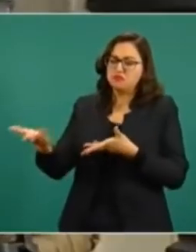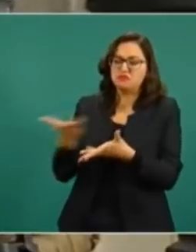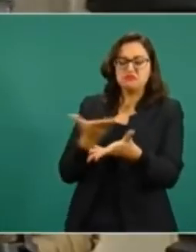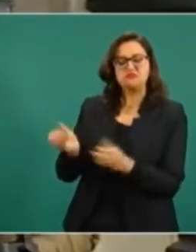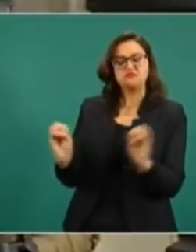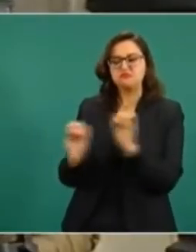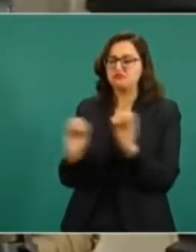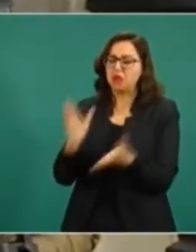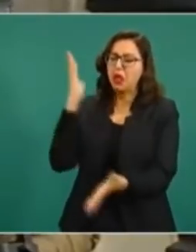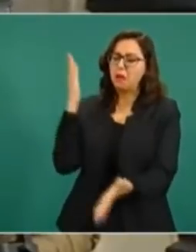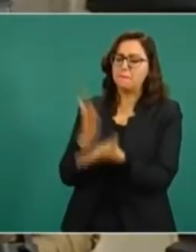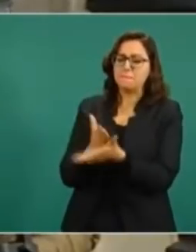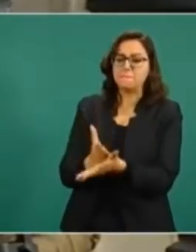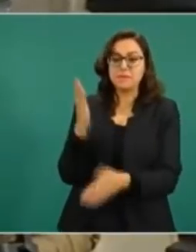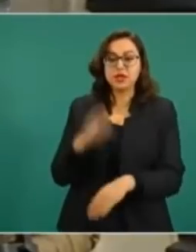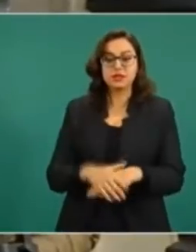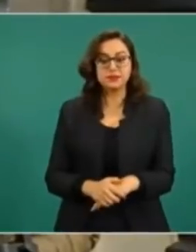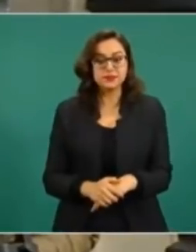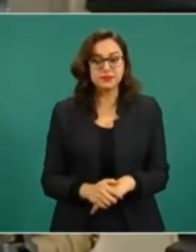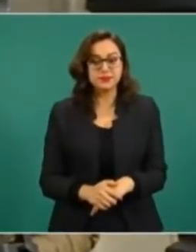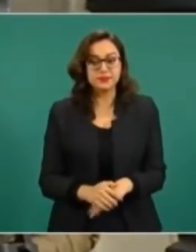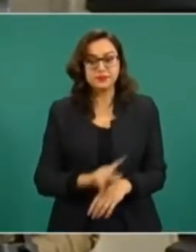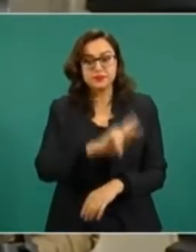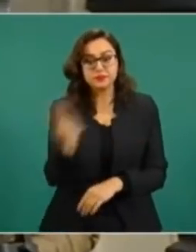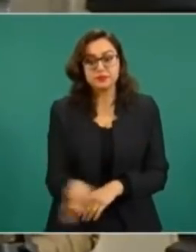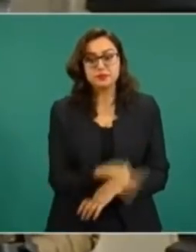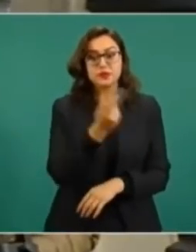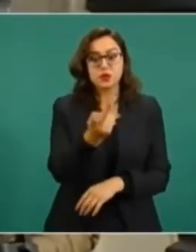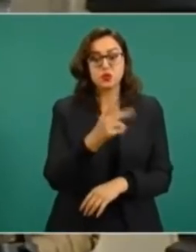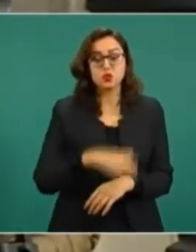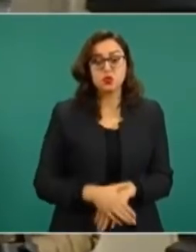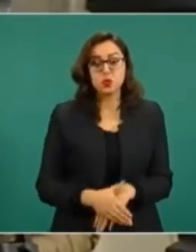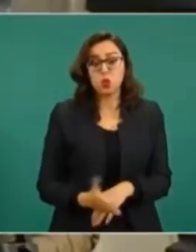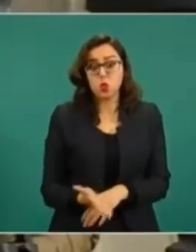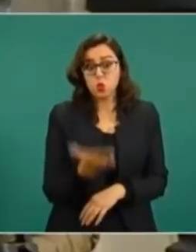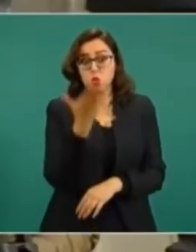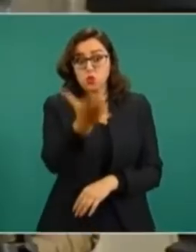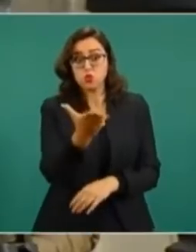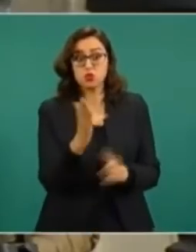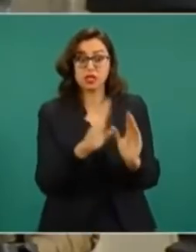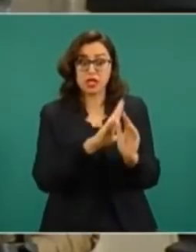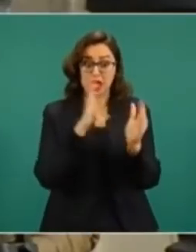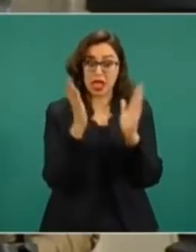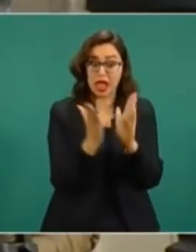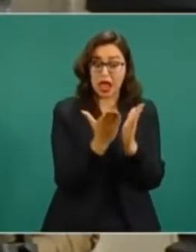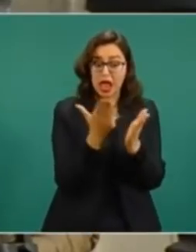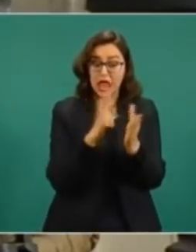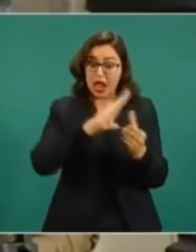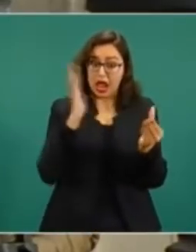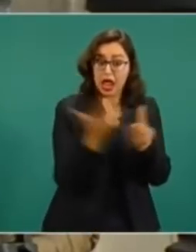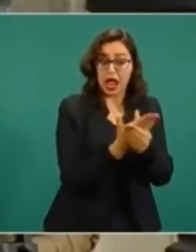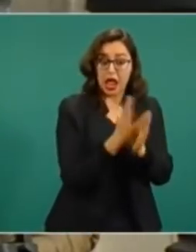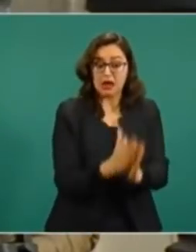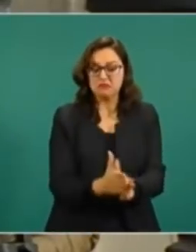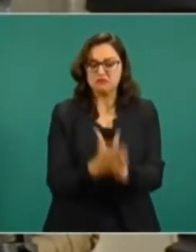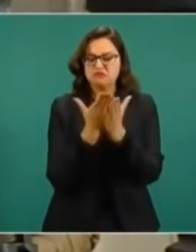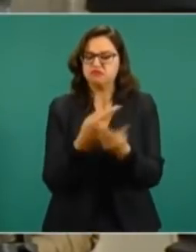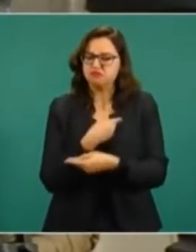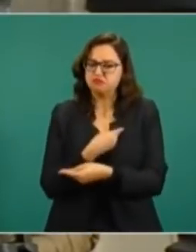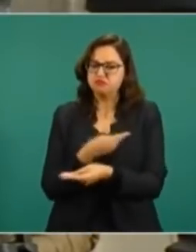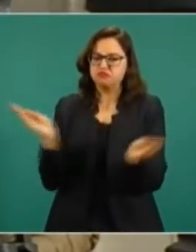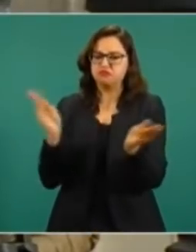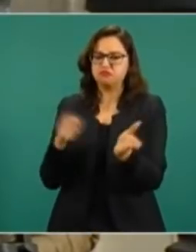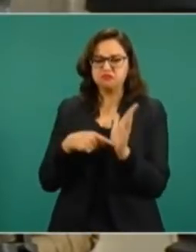es, ¿se evaluaron los costos, presidente, de hacer pública esa información y desestimarla? Incluso también